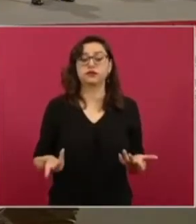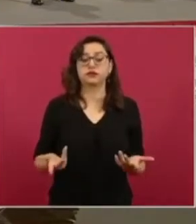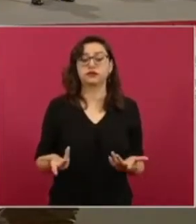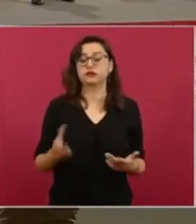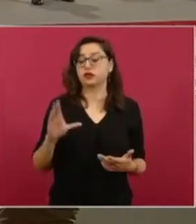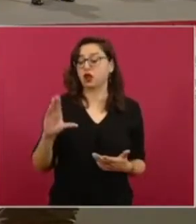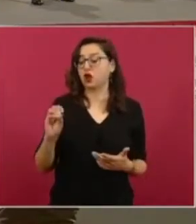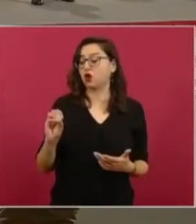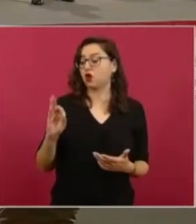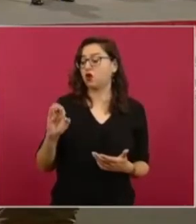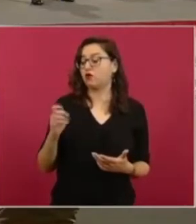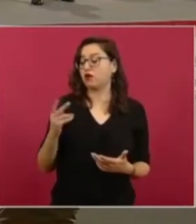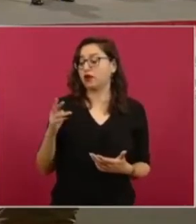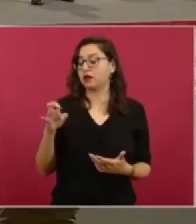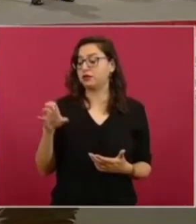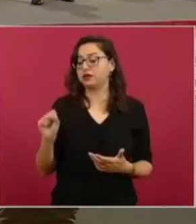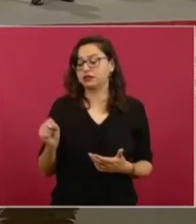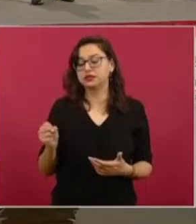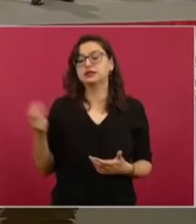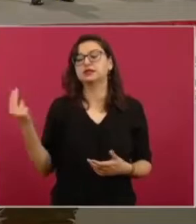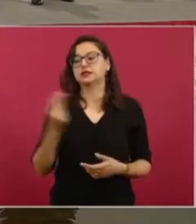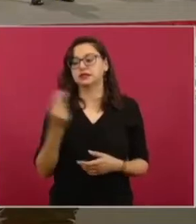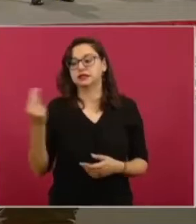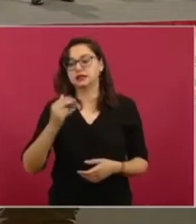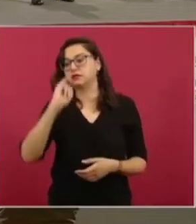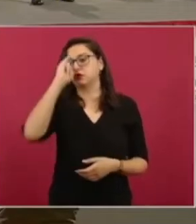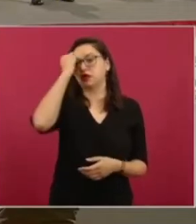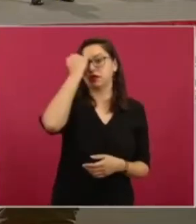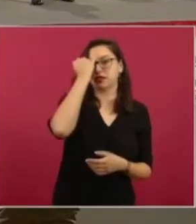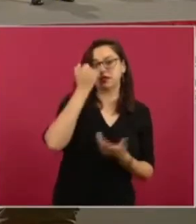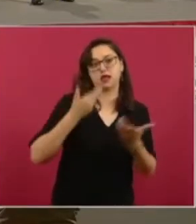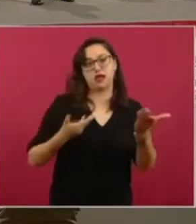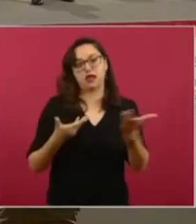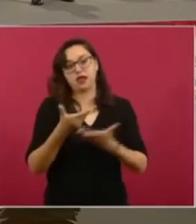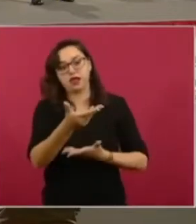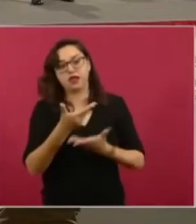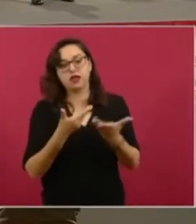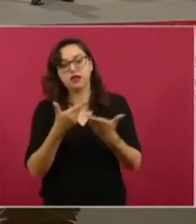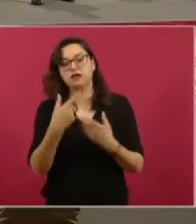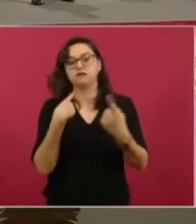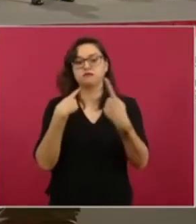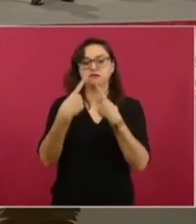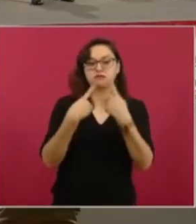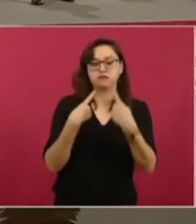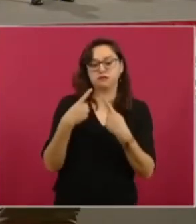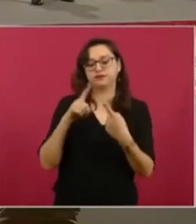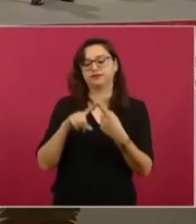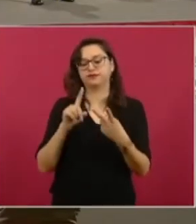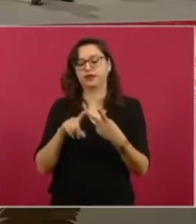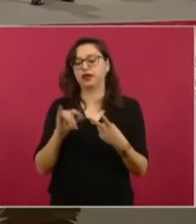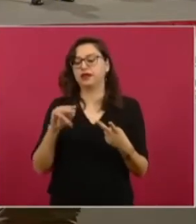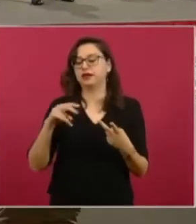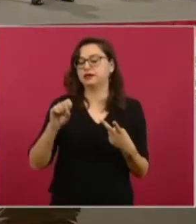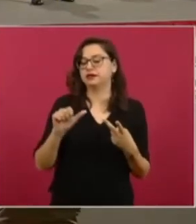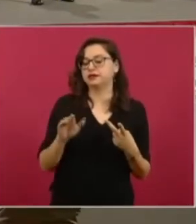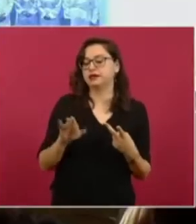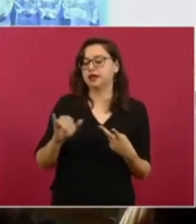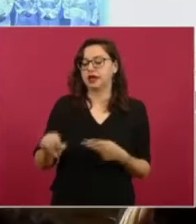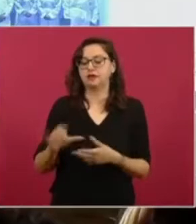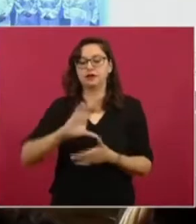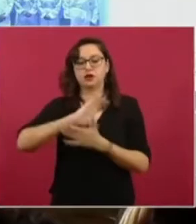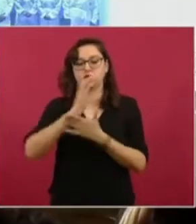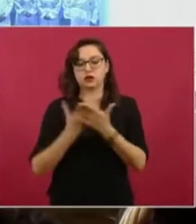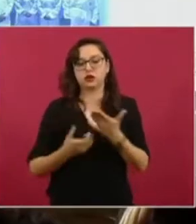una convergencia regulatoria con la India, que es compleja, pero ya están trabajando. INSABI, que tiene que ver con la adquisición de los medicamentos